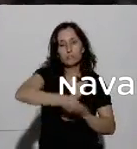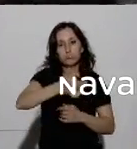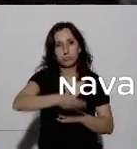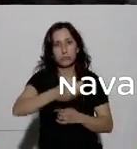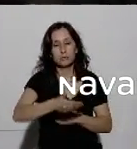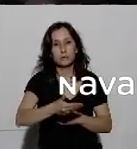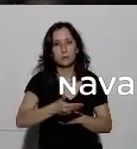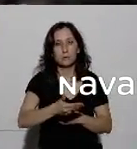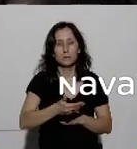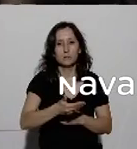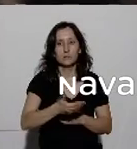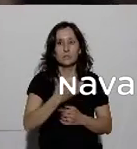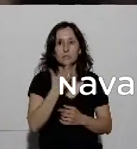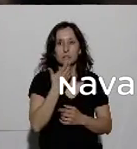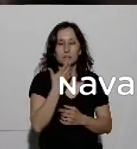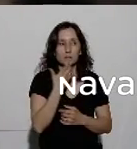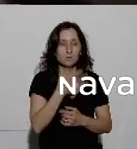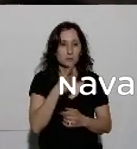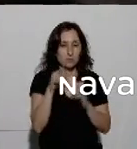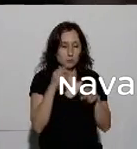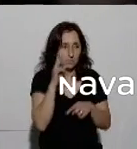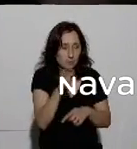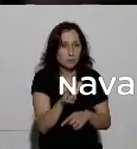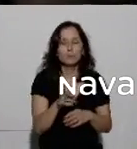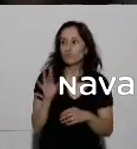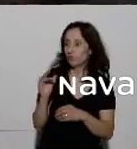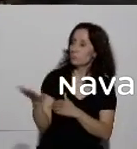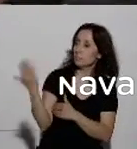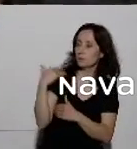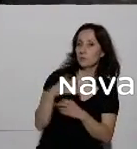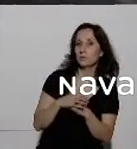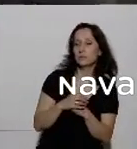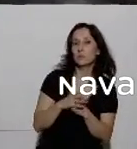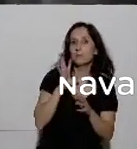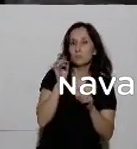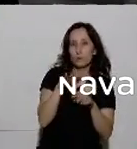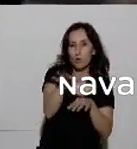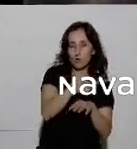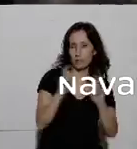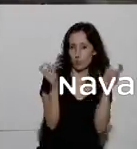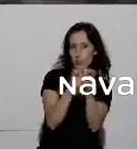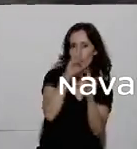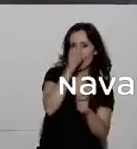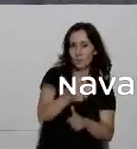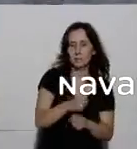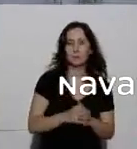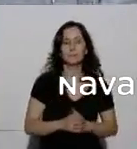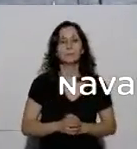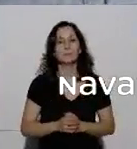vamos a ver, si quieres, en el mismo sitio, ¿no? Las Vale, podemos ir viendo. vamos a donde ellas se concentraban, Exactamente. ¿no? Venga, pues exactamente.